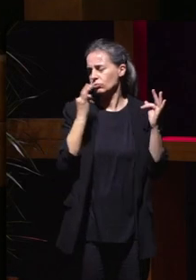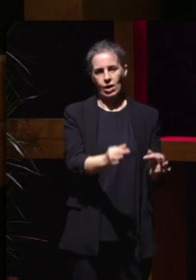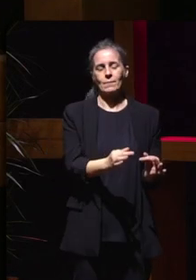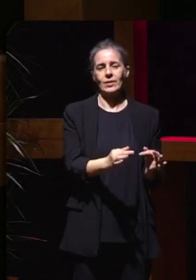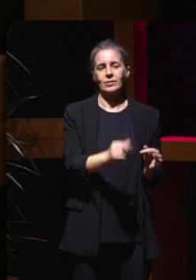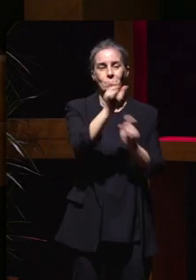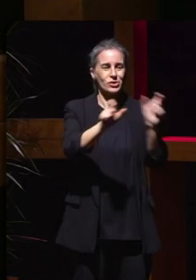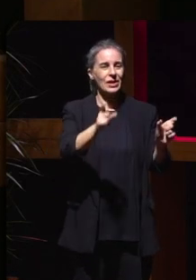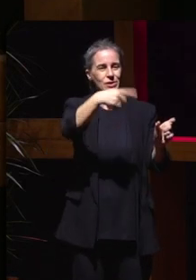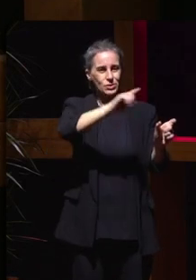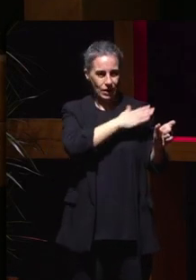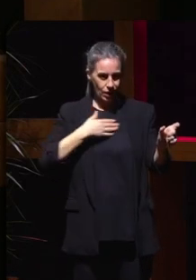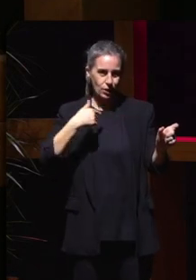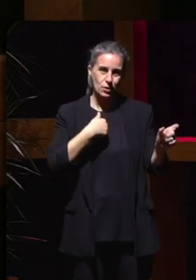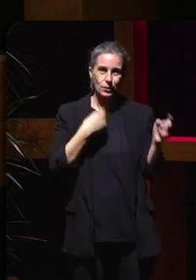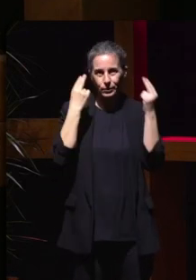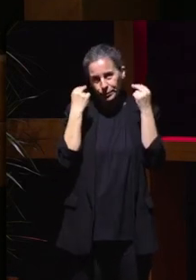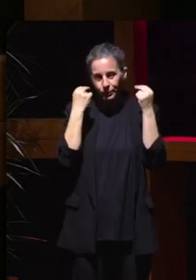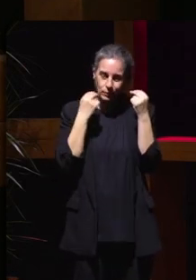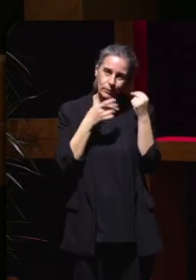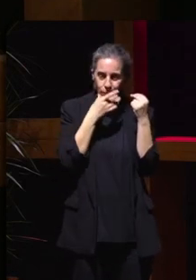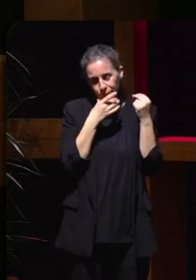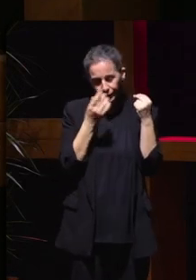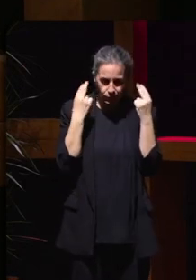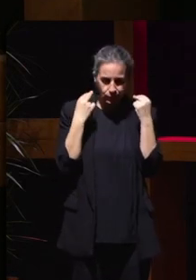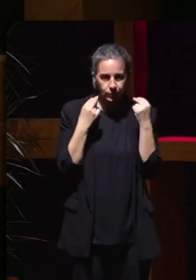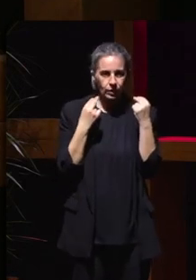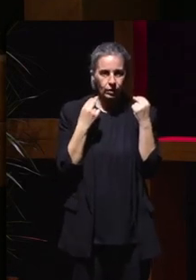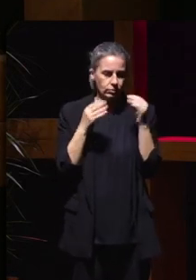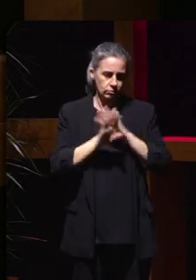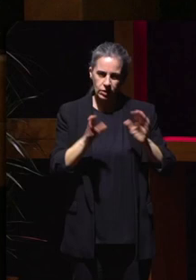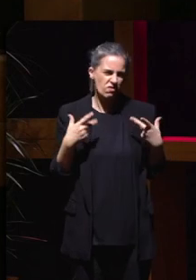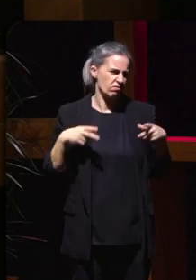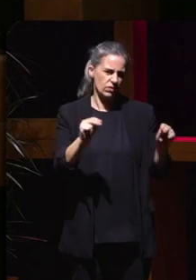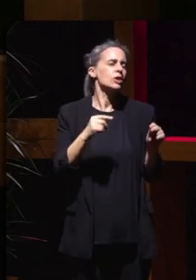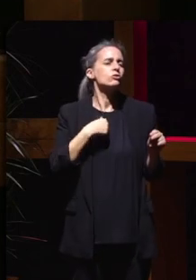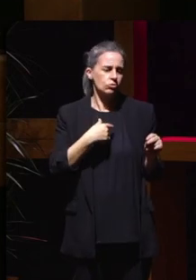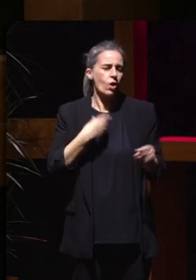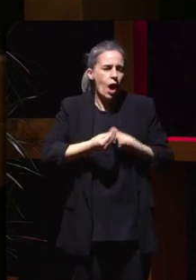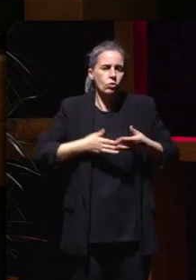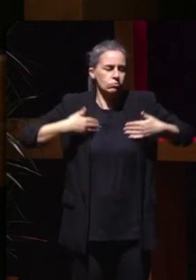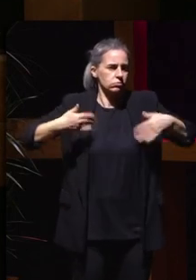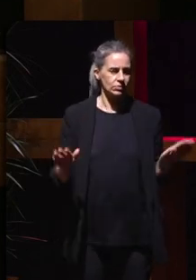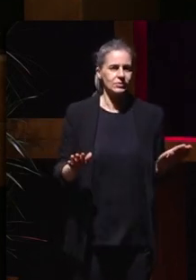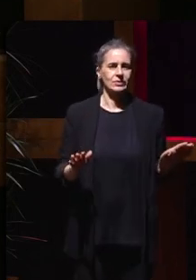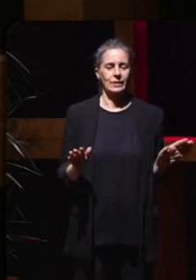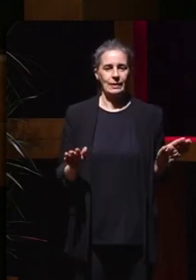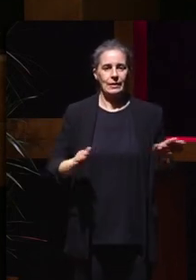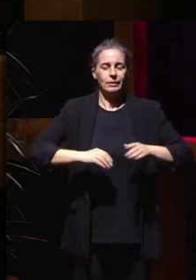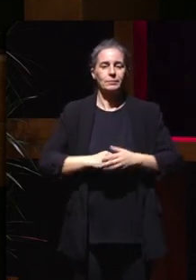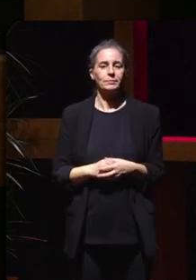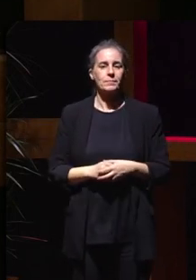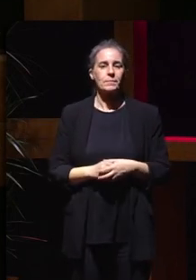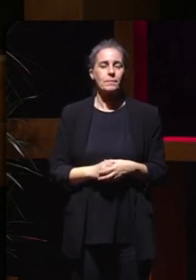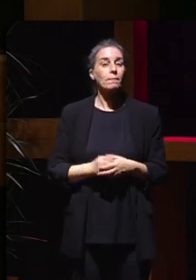resto esperan que se sea para ser esto y si no pues mira hay gente gente otra cosa no pero sienta y a patadas